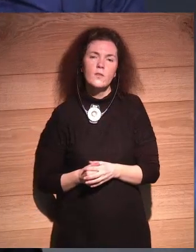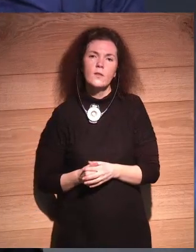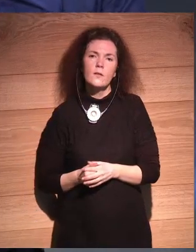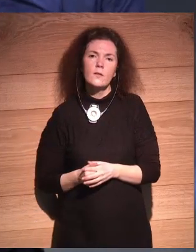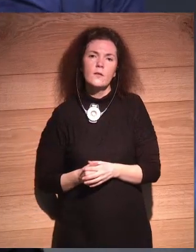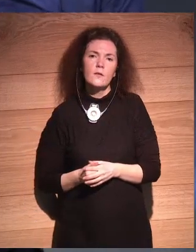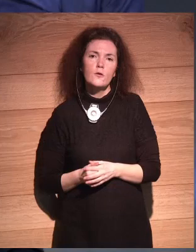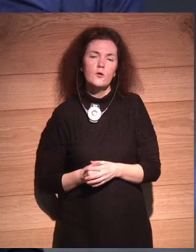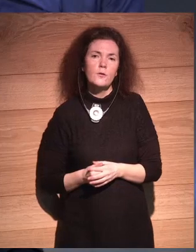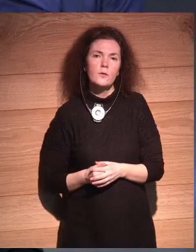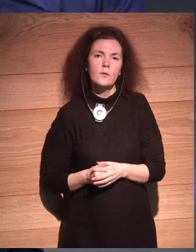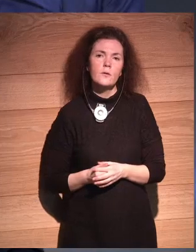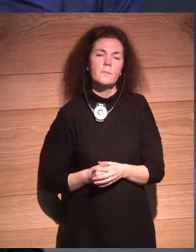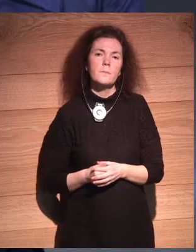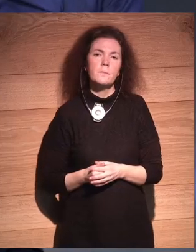Barcelona